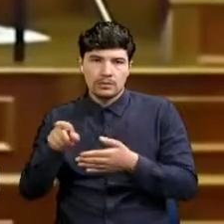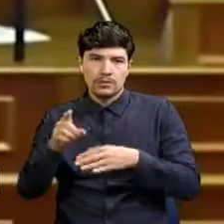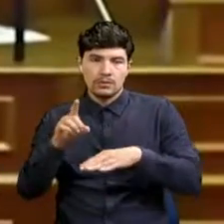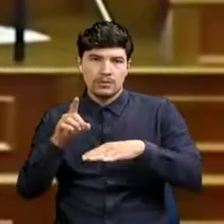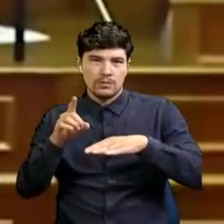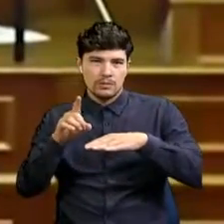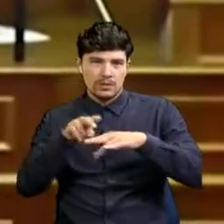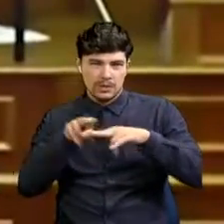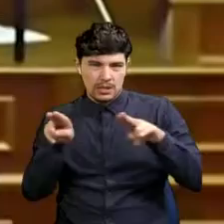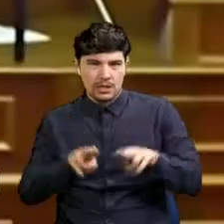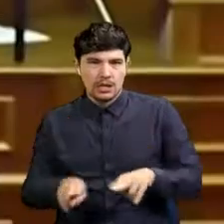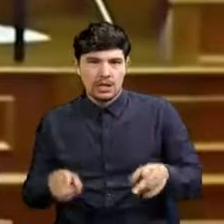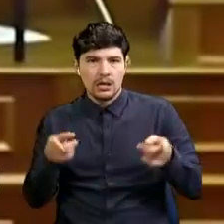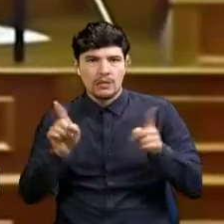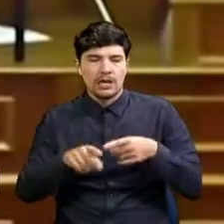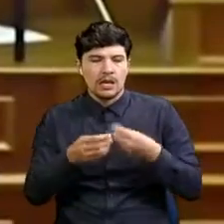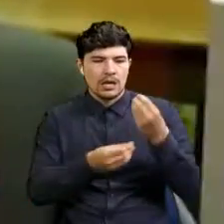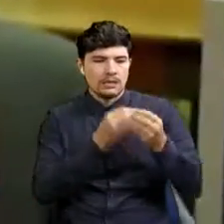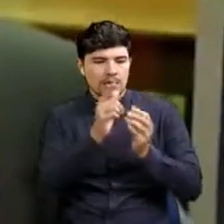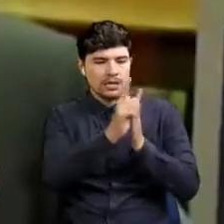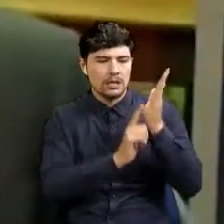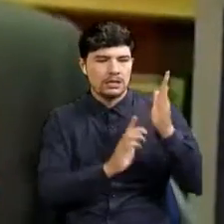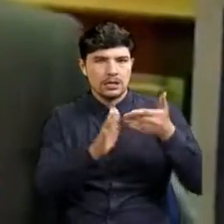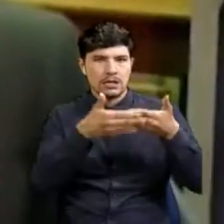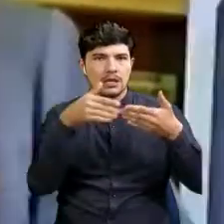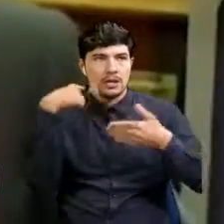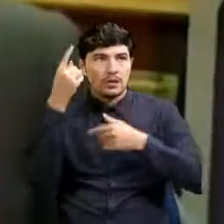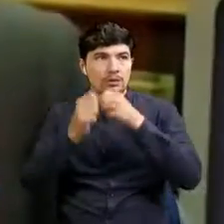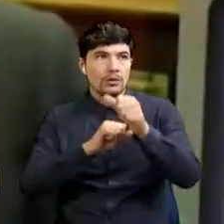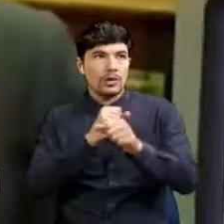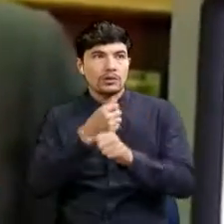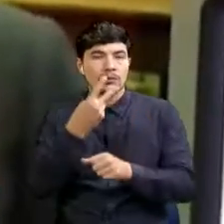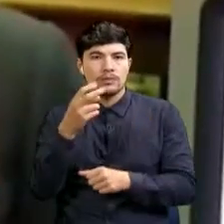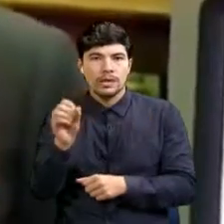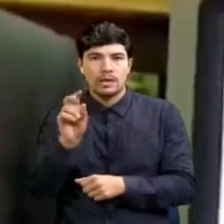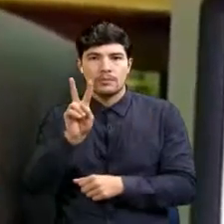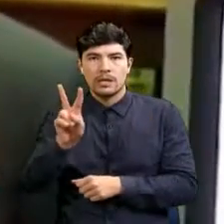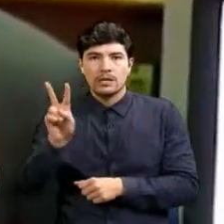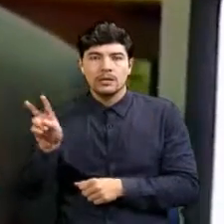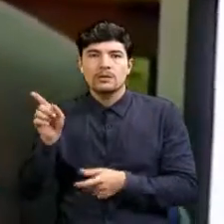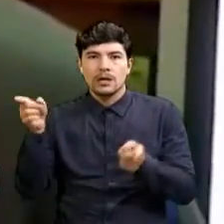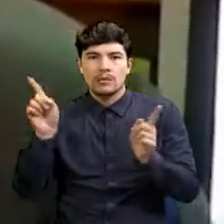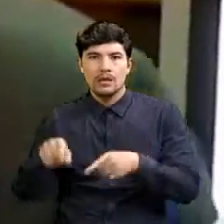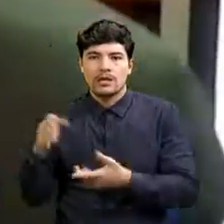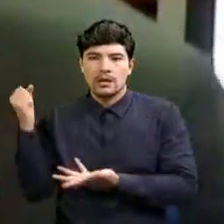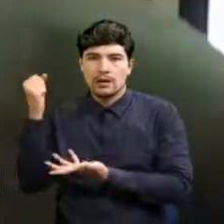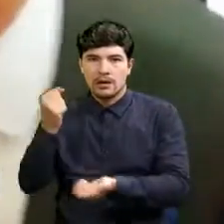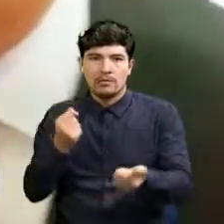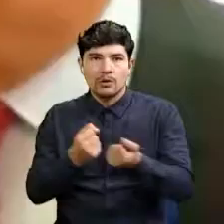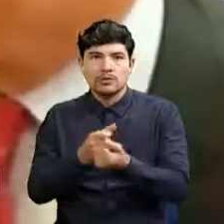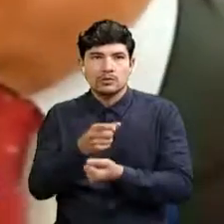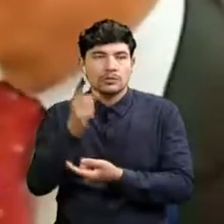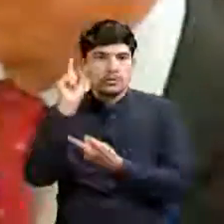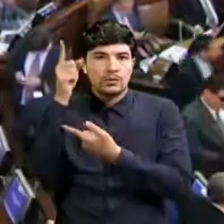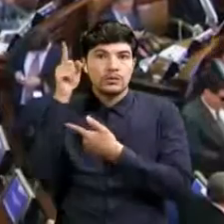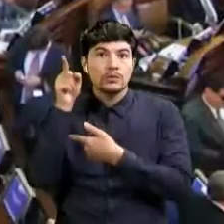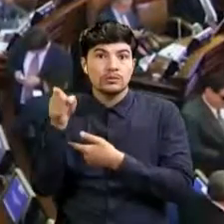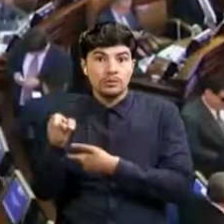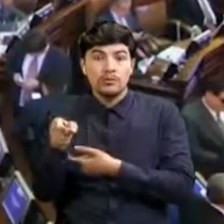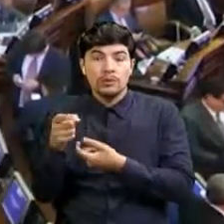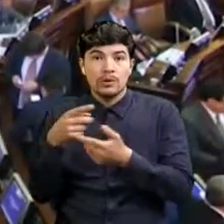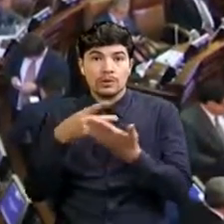vía Internet, conformación de listas cerradas a partir de 2022, financiación predominante estatal para las campañas. Este proyecto